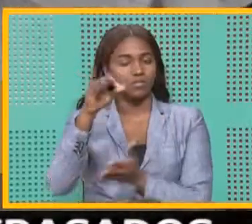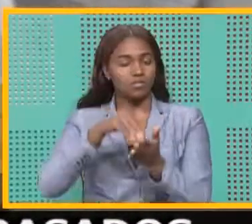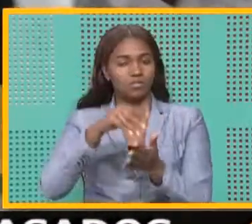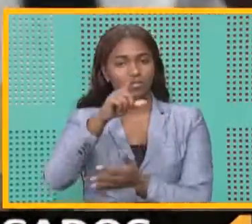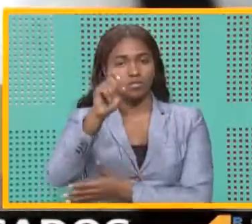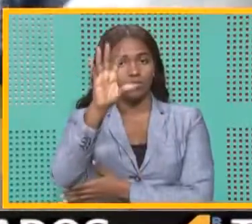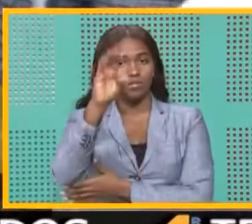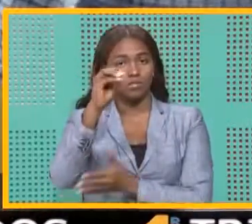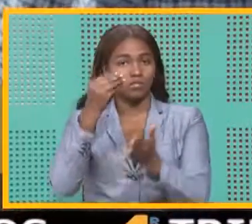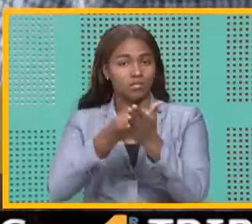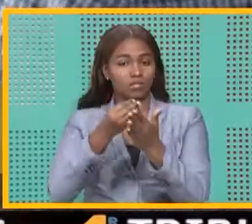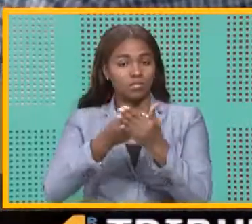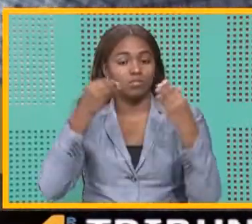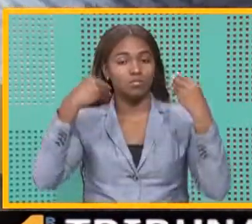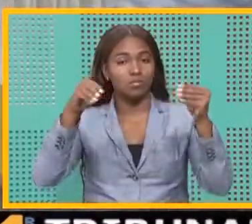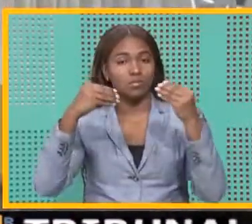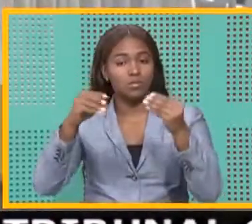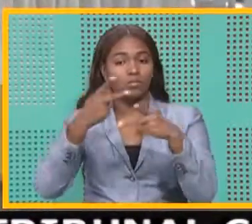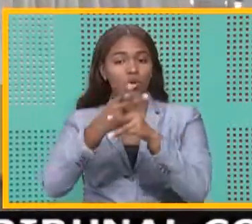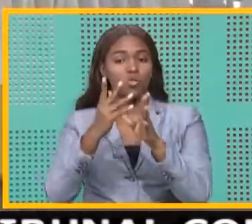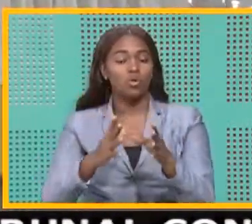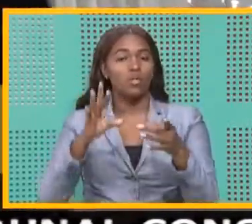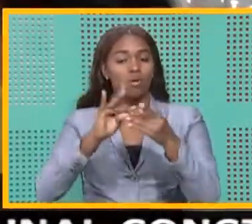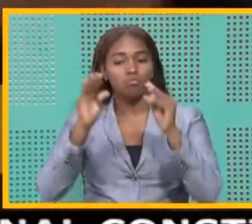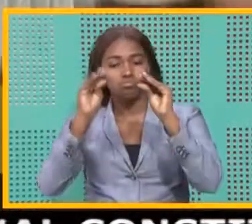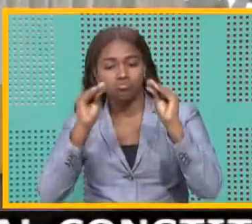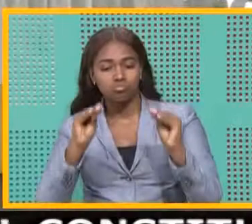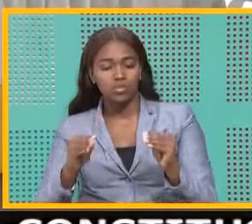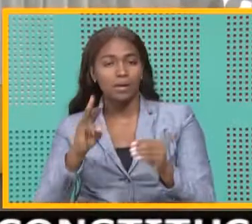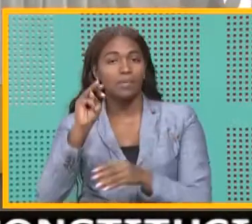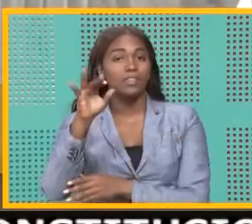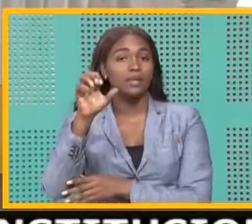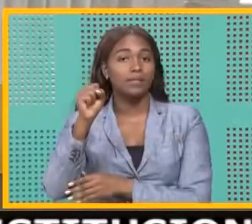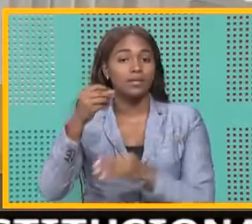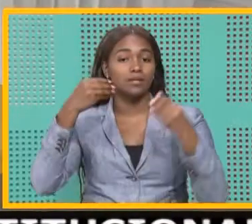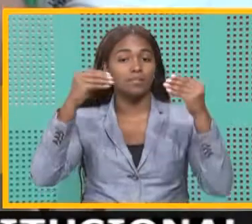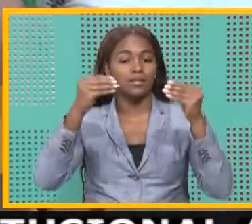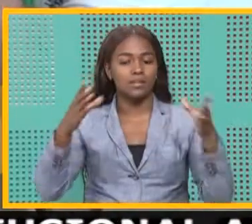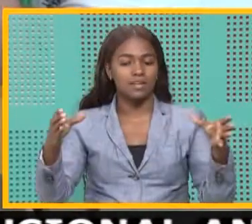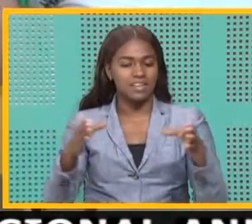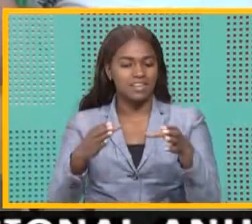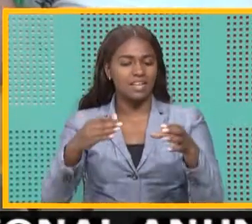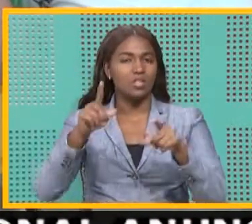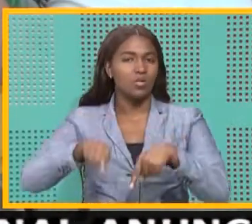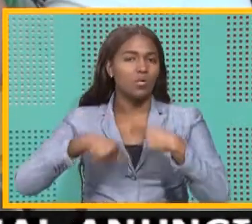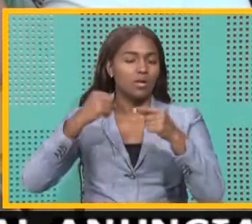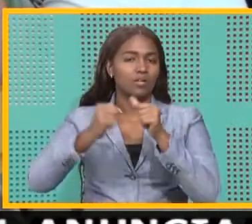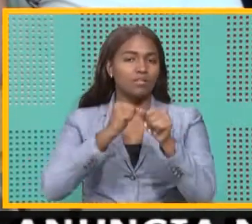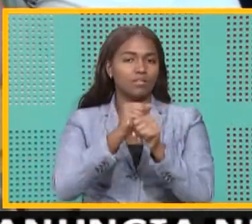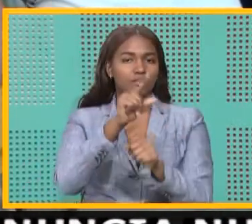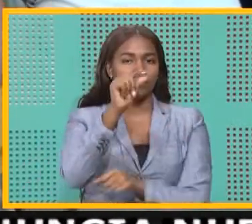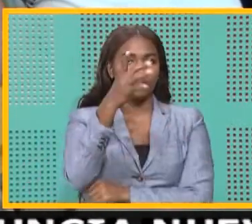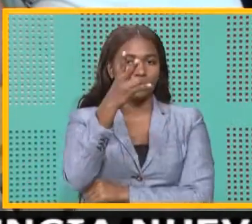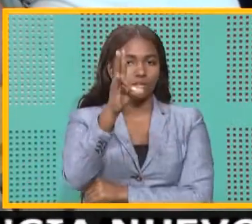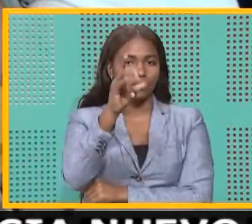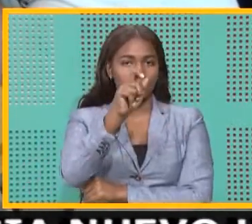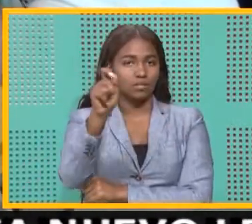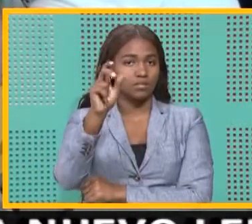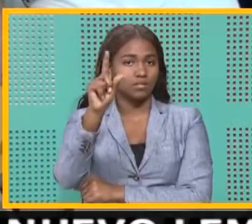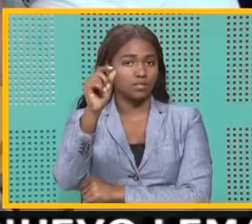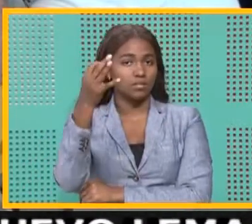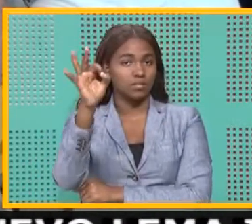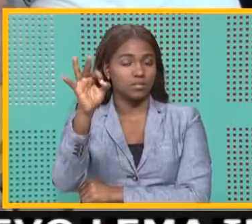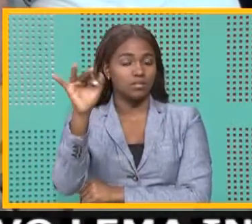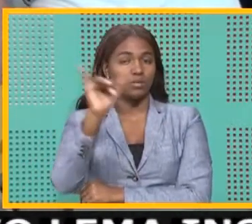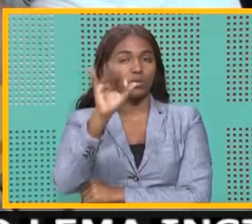1.438.150 pesos vendieron productores y artesanos MIPYMES en el mercadito durante el periodo 2017-2019,